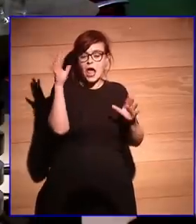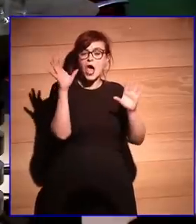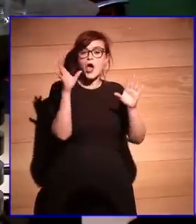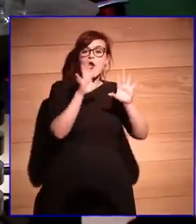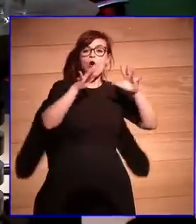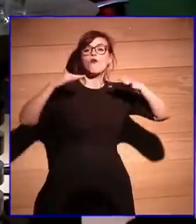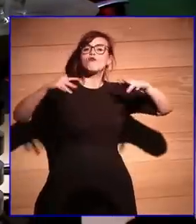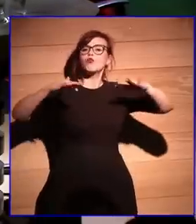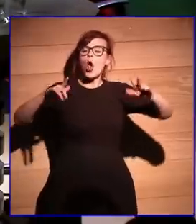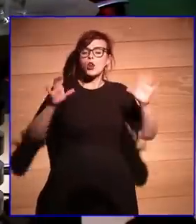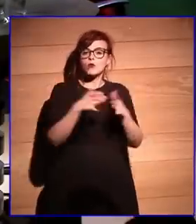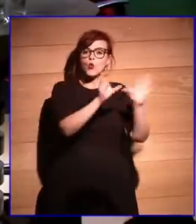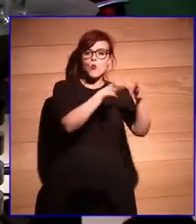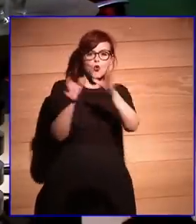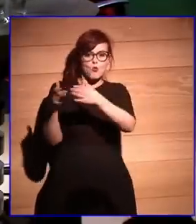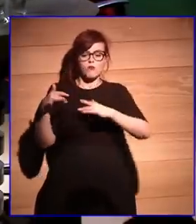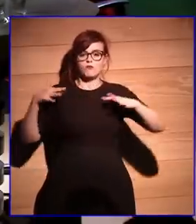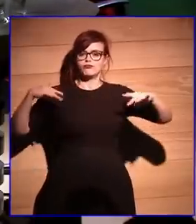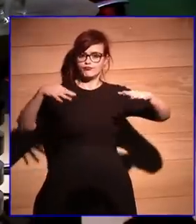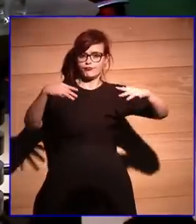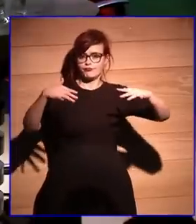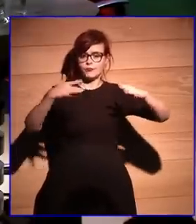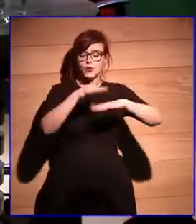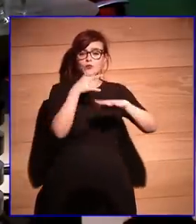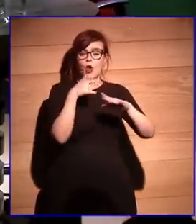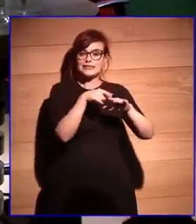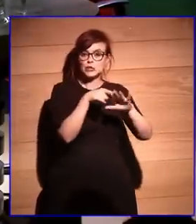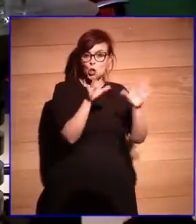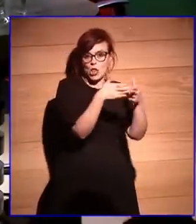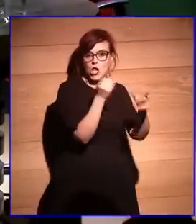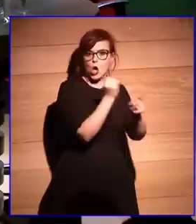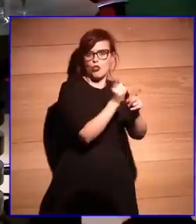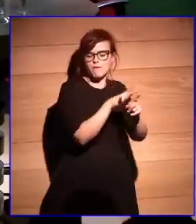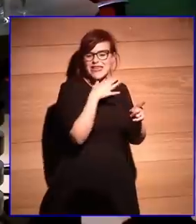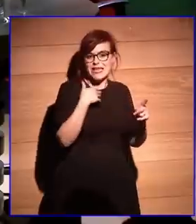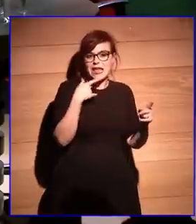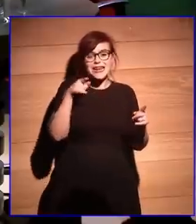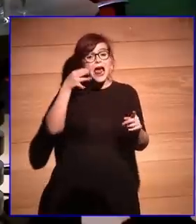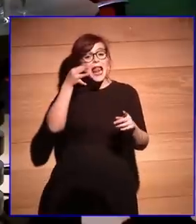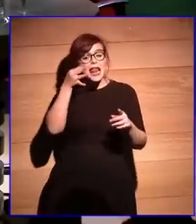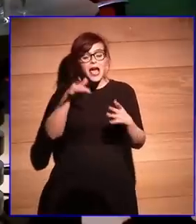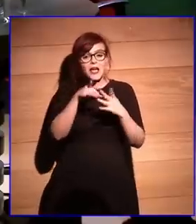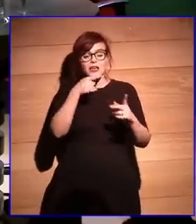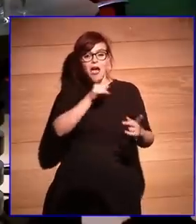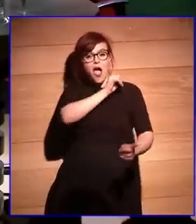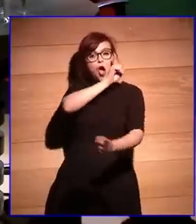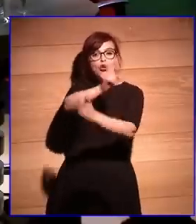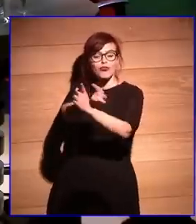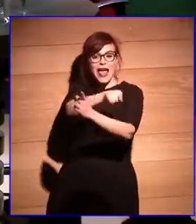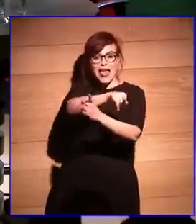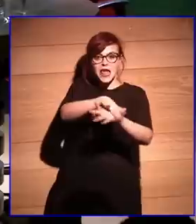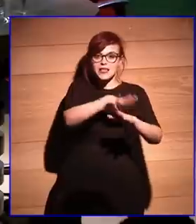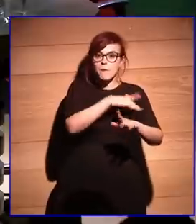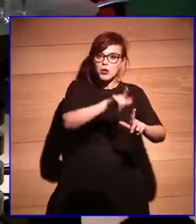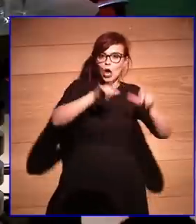dos equipos de fútbol se enfrentan en un partido. Los del equipo contrario están intentando impedir que tú te lleves la victoria. Por tanto, son los